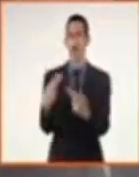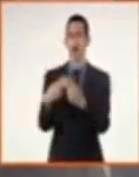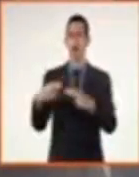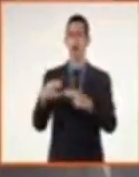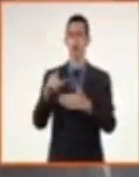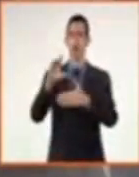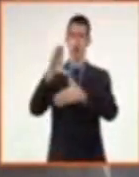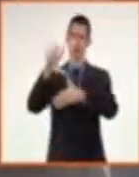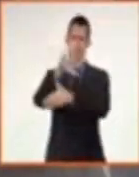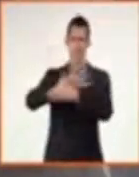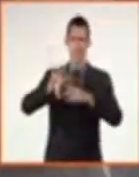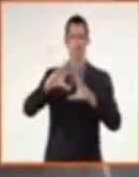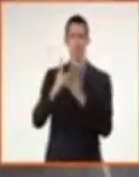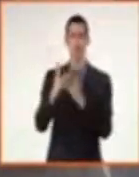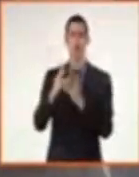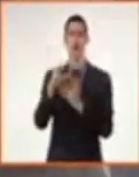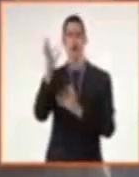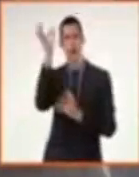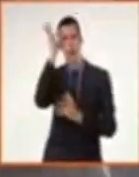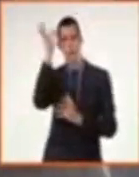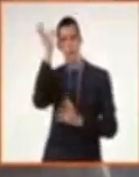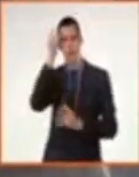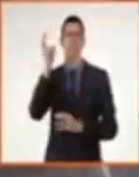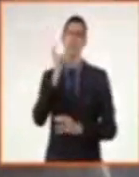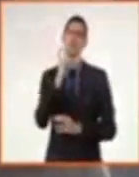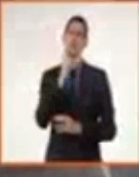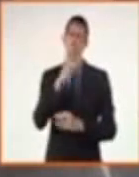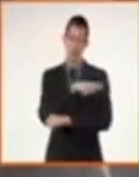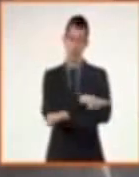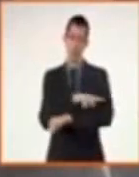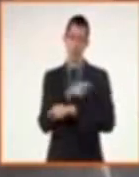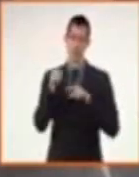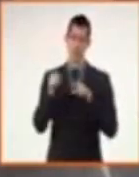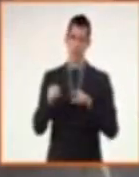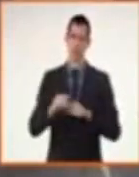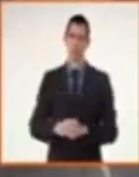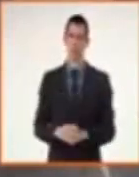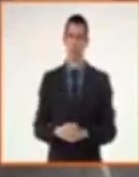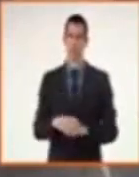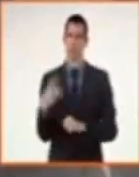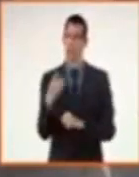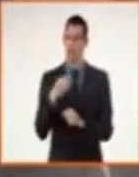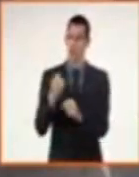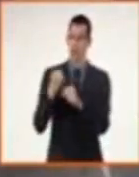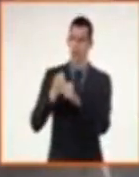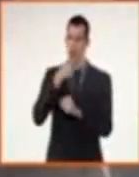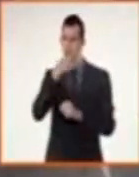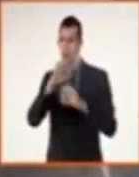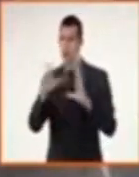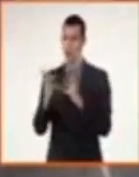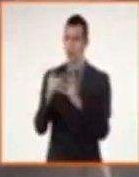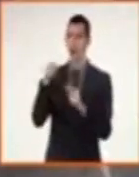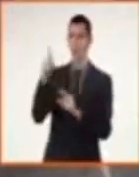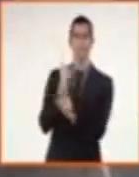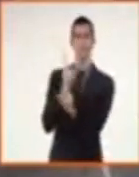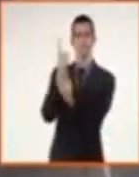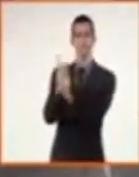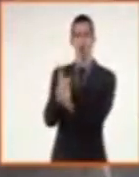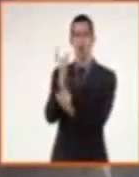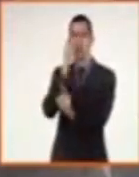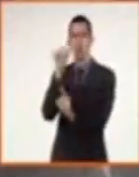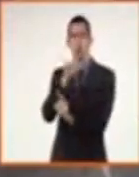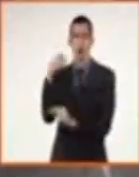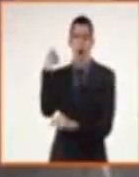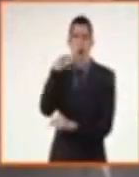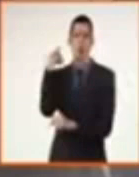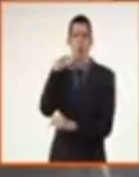muchos políticos que hablan, y yo recuerdo encontrarme con un viejo político, de los más avezados políticos de Santo